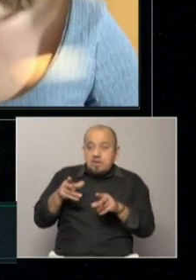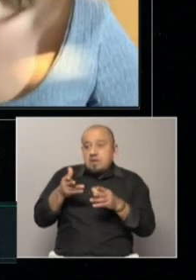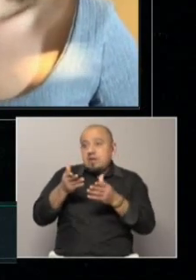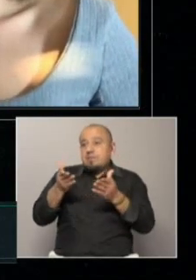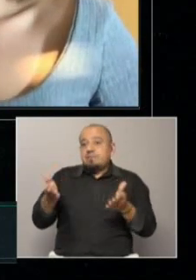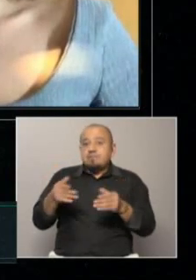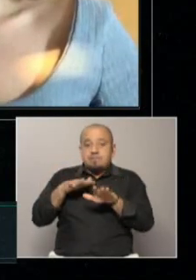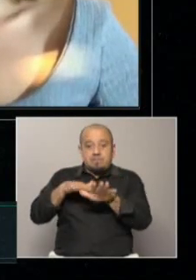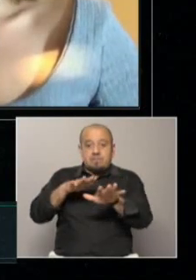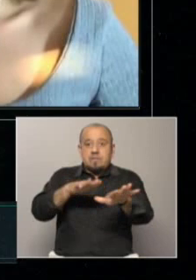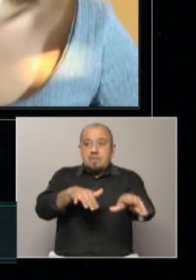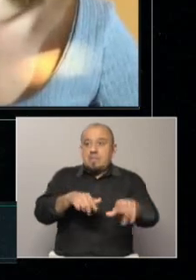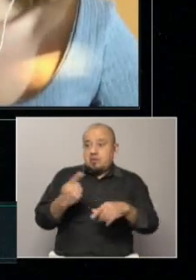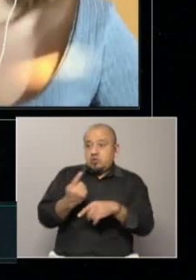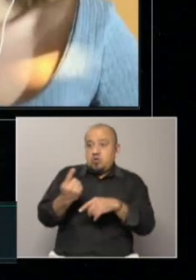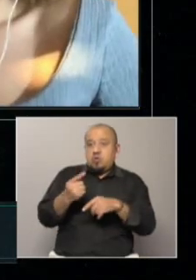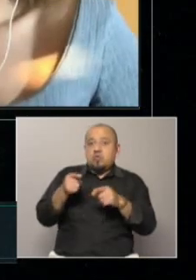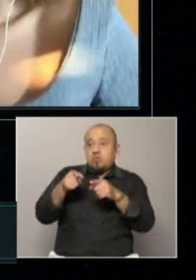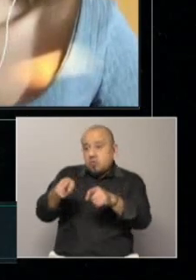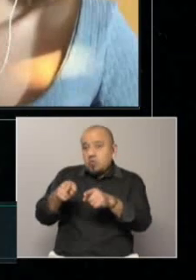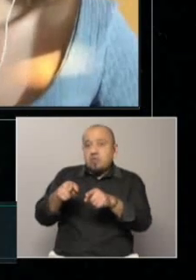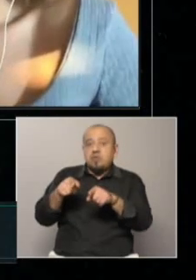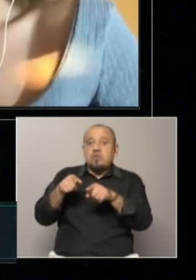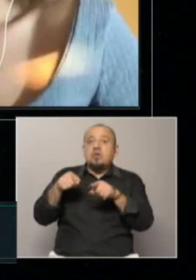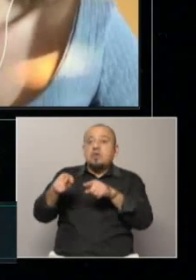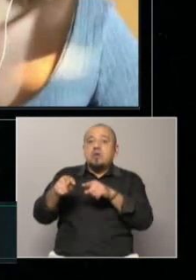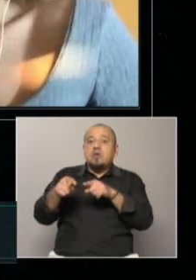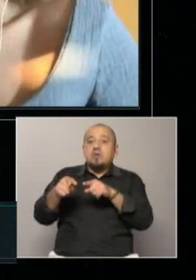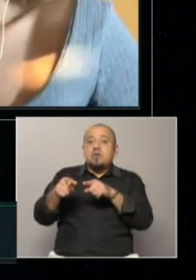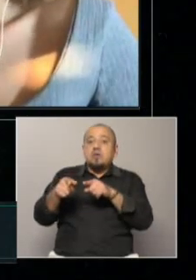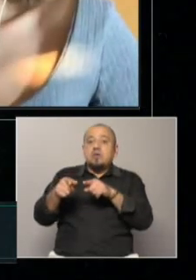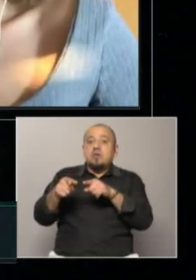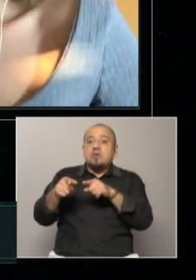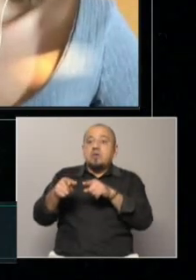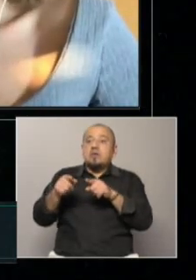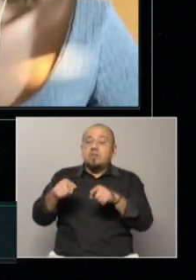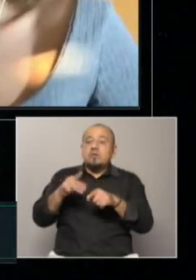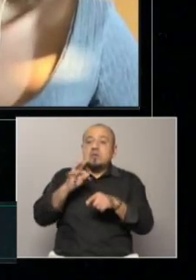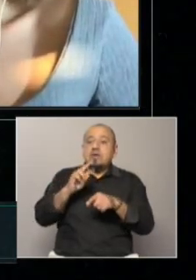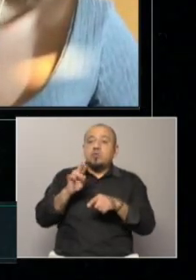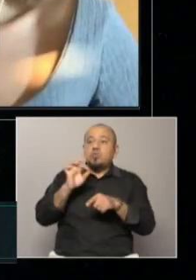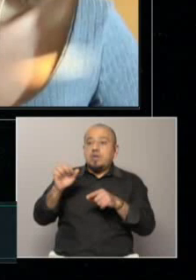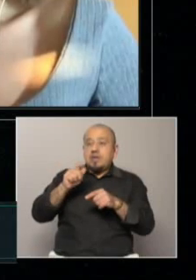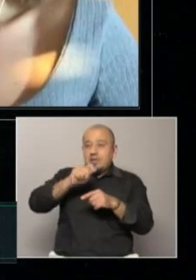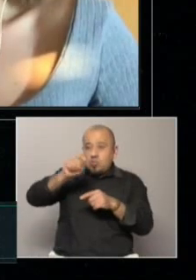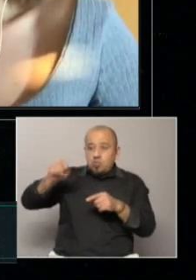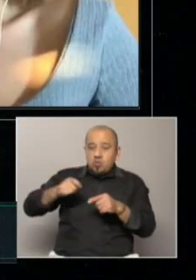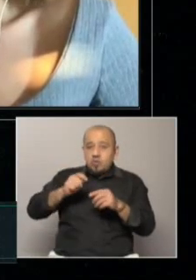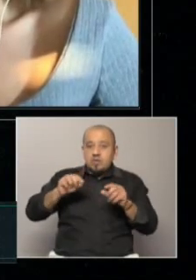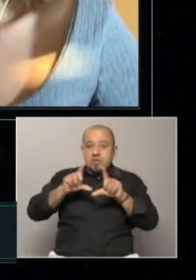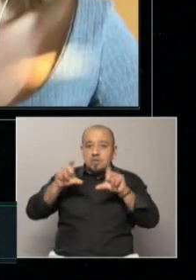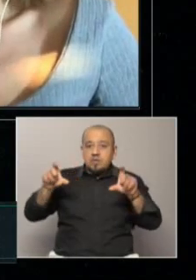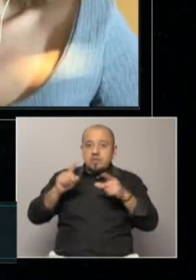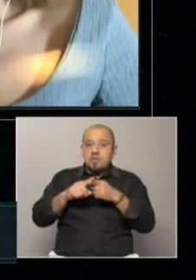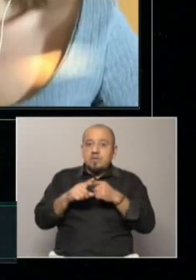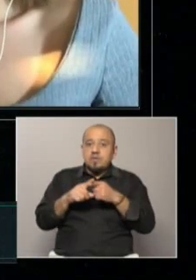es que no se exponen ellos solos, se exponen ellos, estamos en contra de nosotros mismos, como decía Tute en esa gráfica y traía colación Víctor